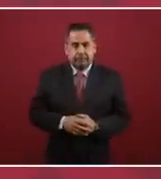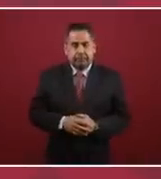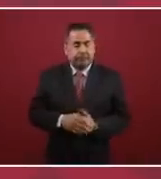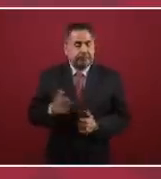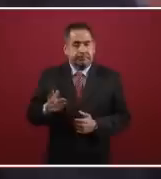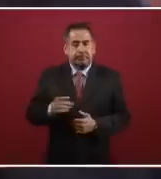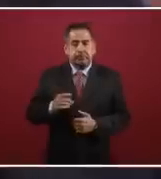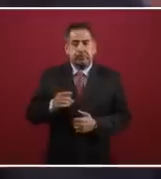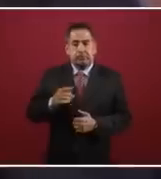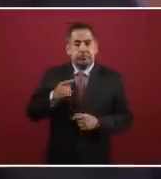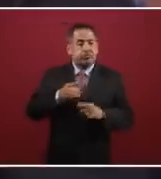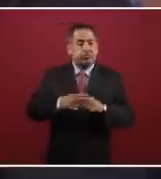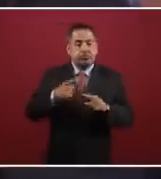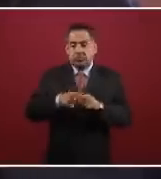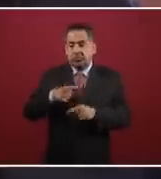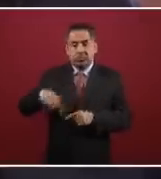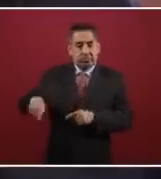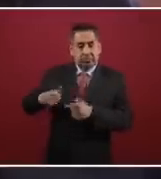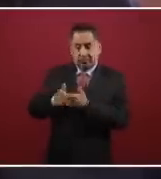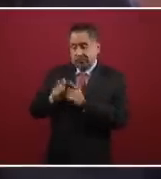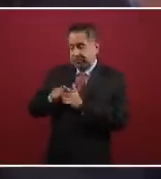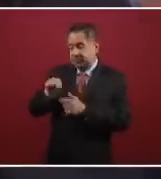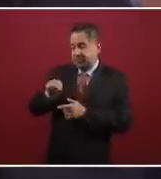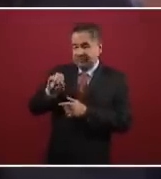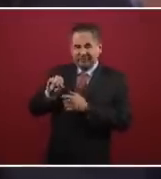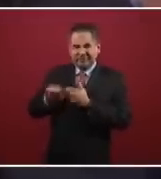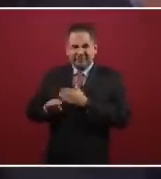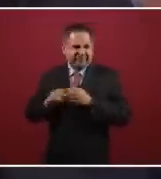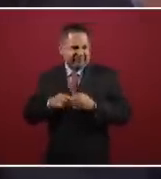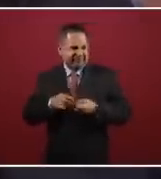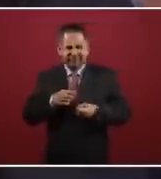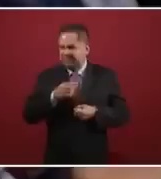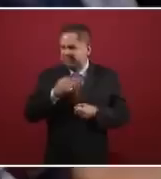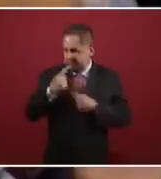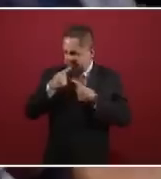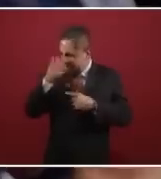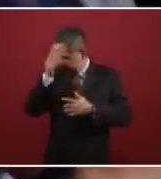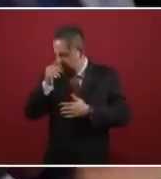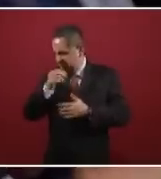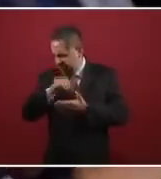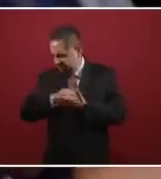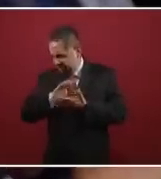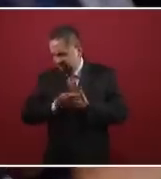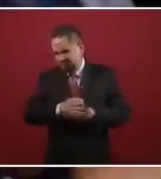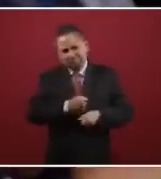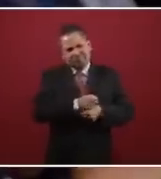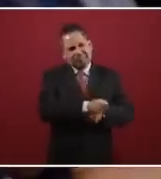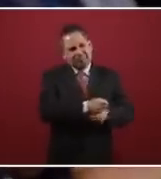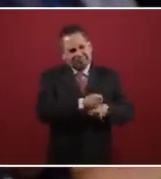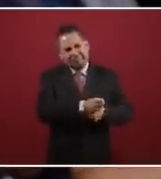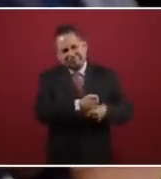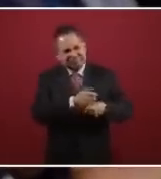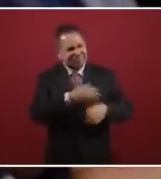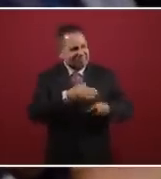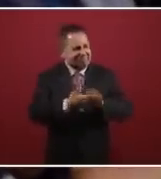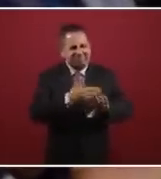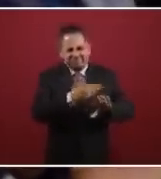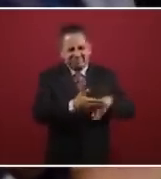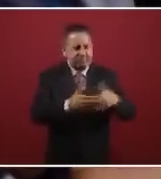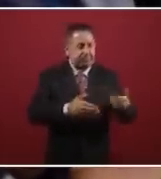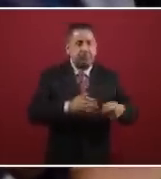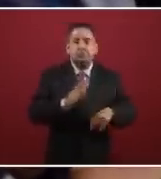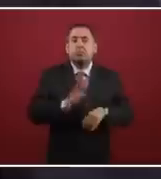se propusieron destruirlo por consigna, porque les